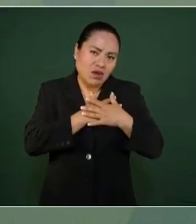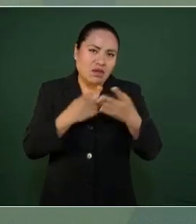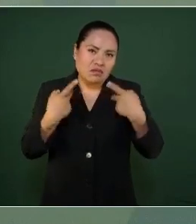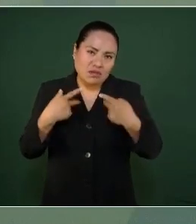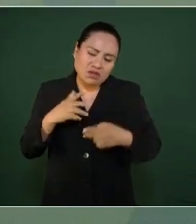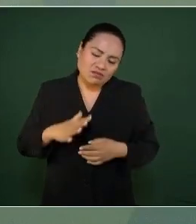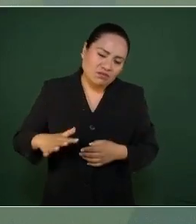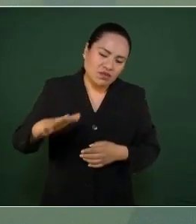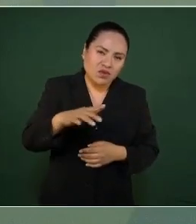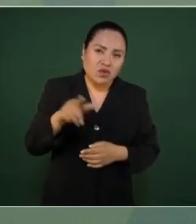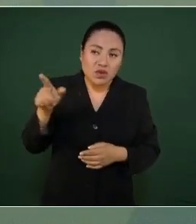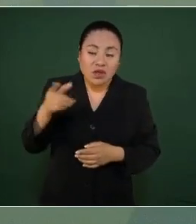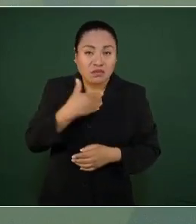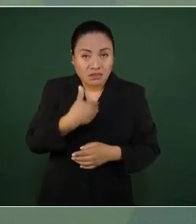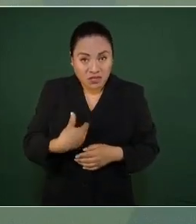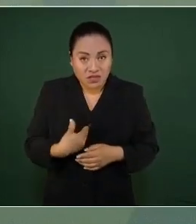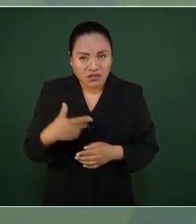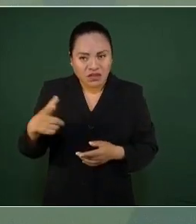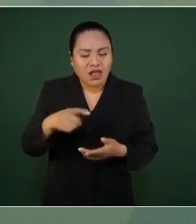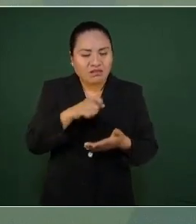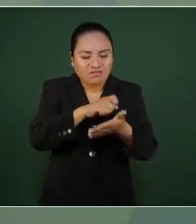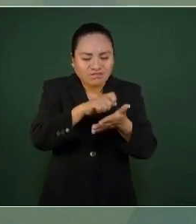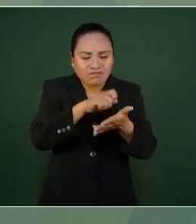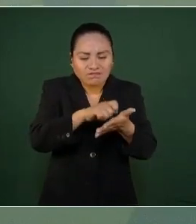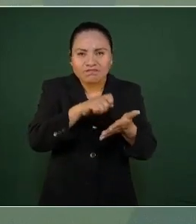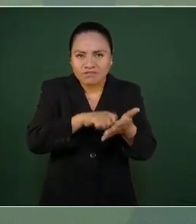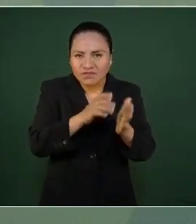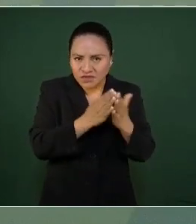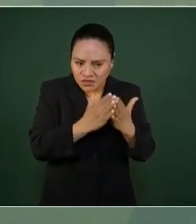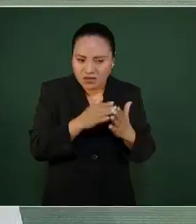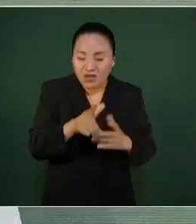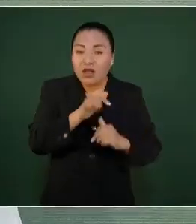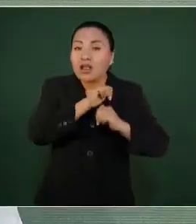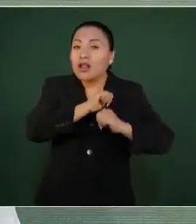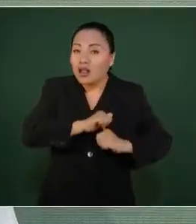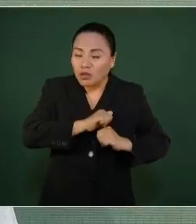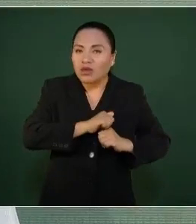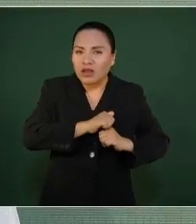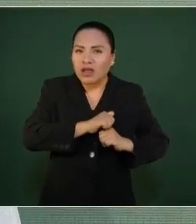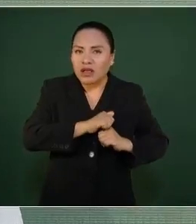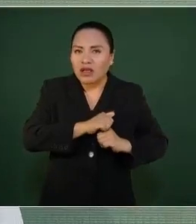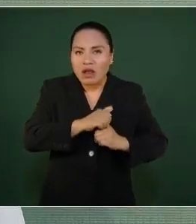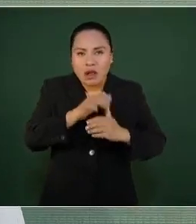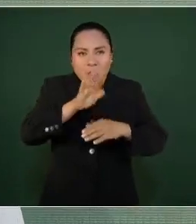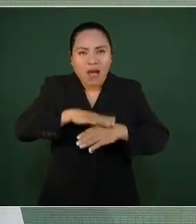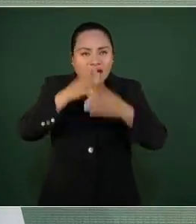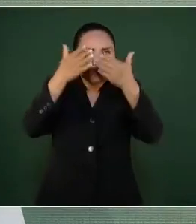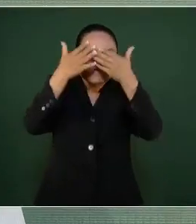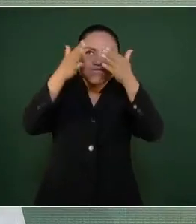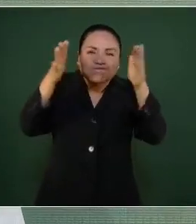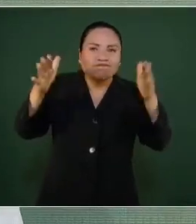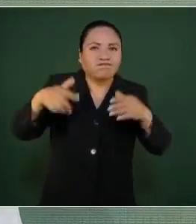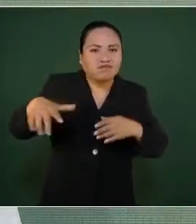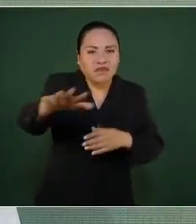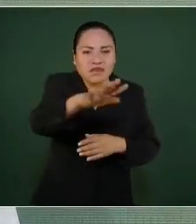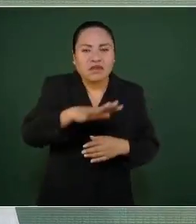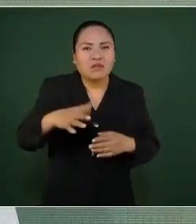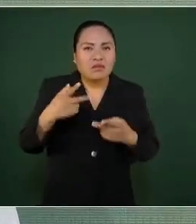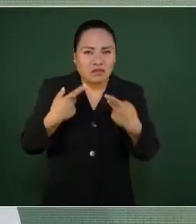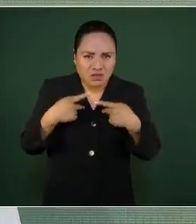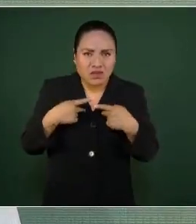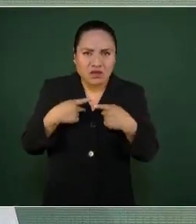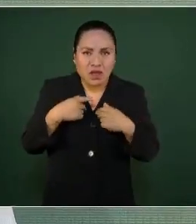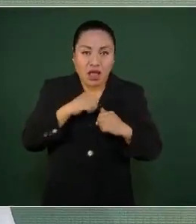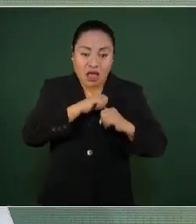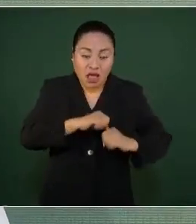pueblo. Usted ha escrito que la autoridad, en sentido amplio, se adquiere cuando una persona ha